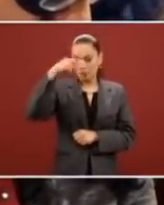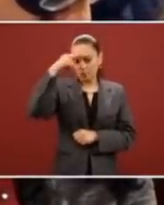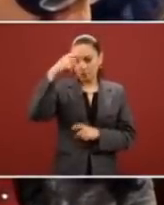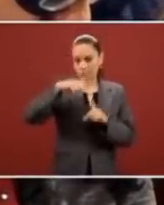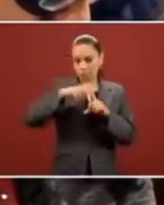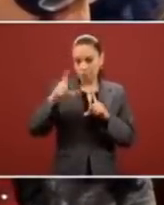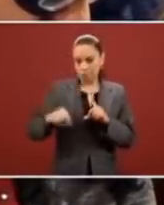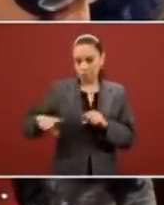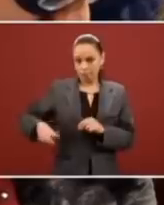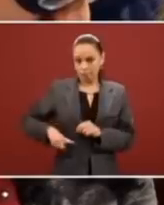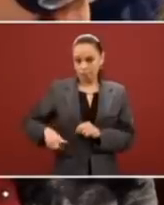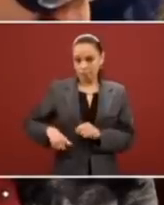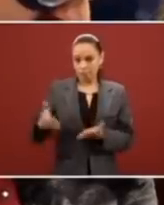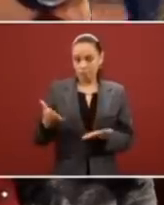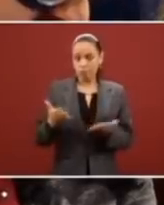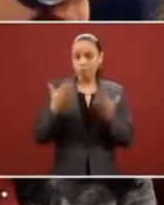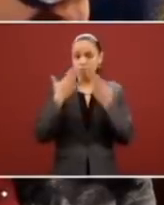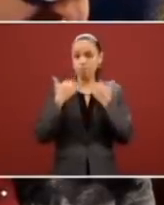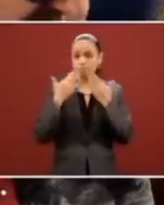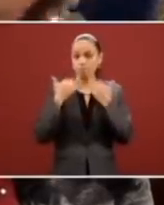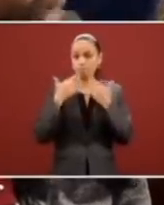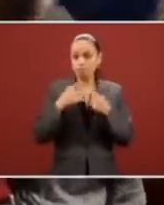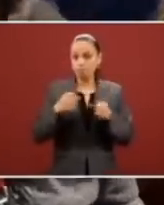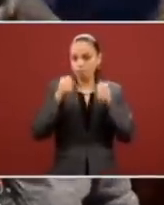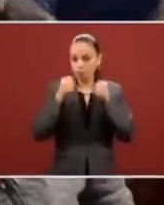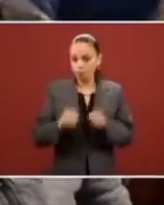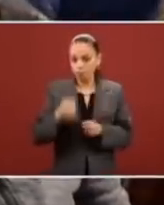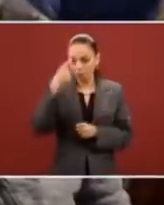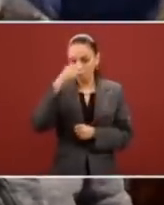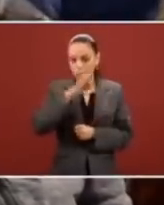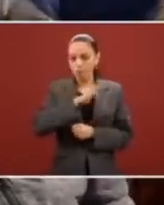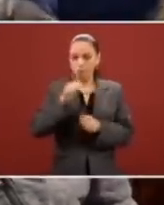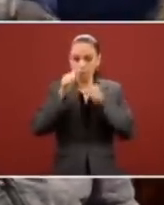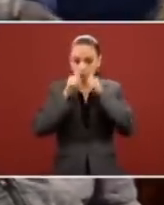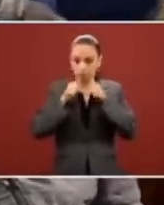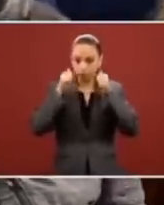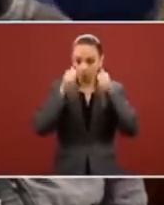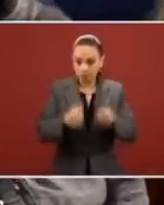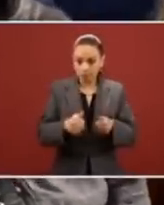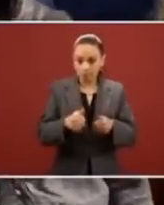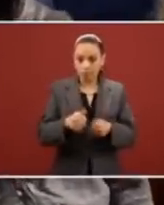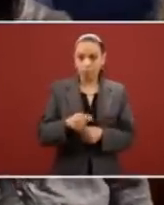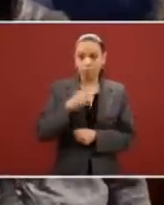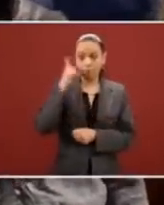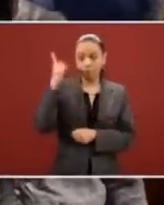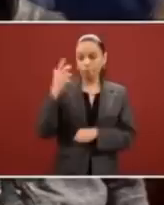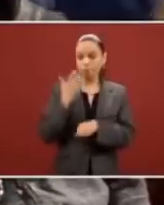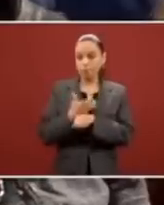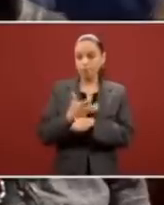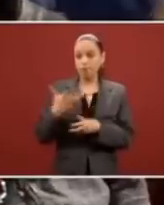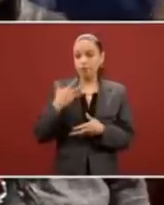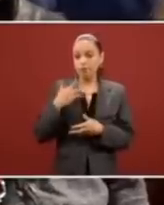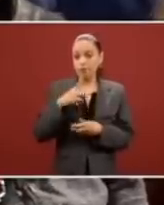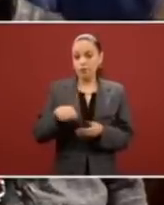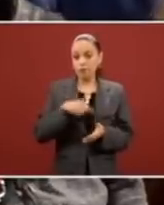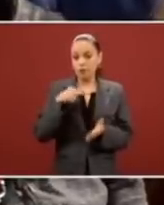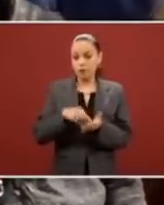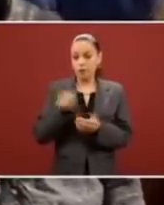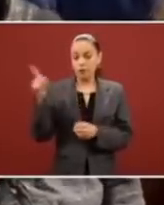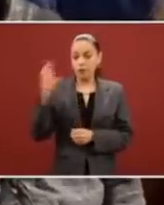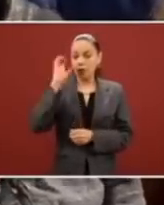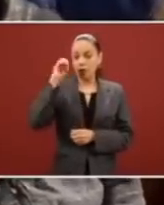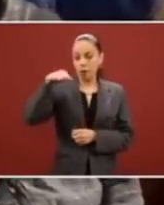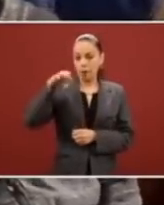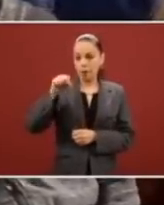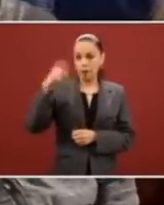este problema, ya en Estados Unidos incluso se aisló una localidad con la presencia de la Guardia Nacional de ese